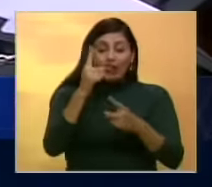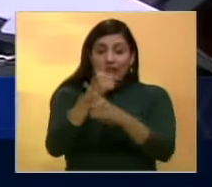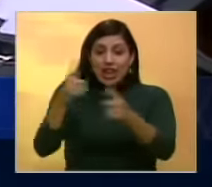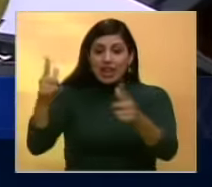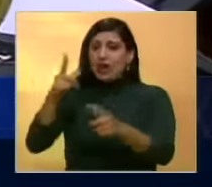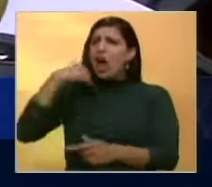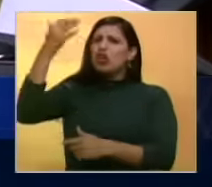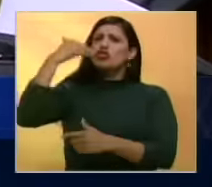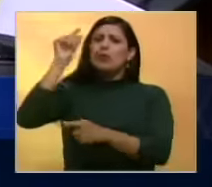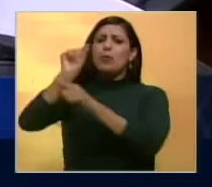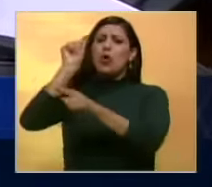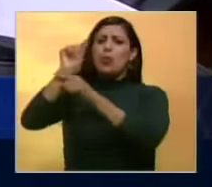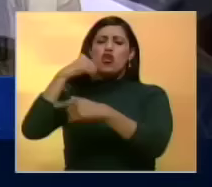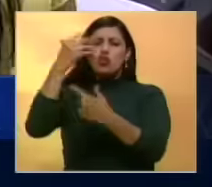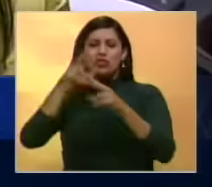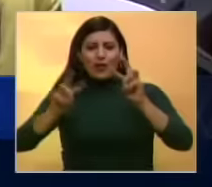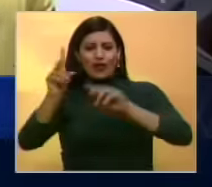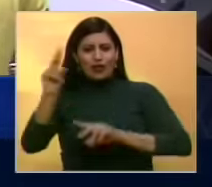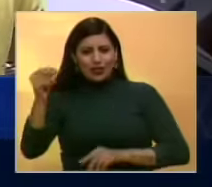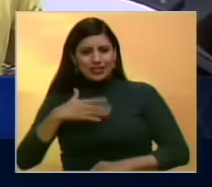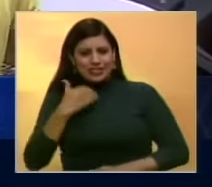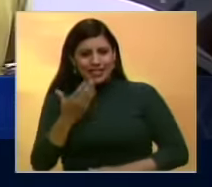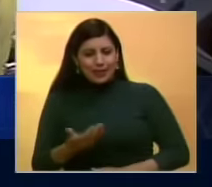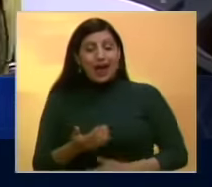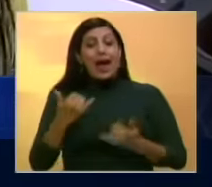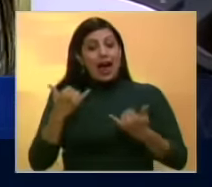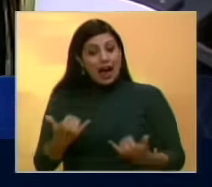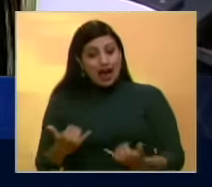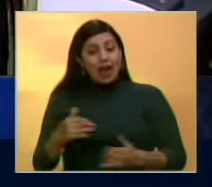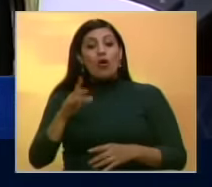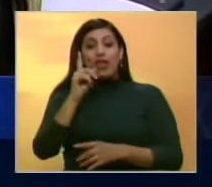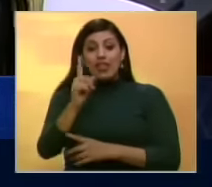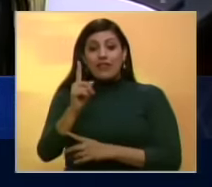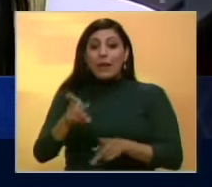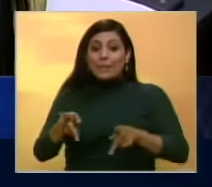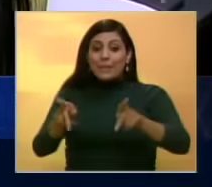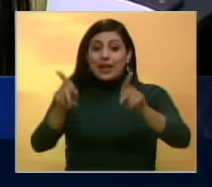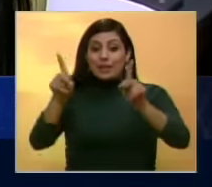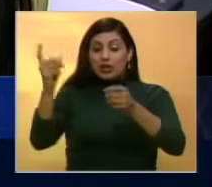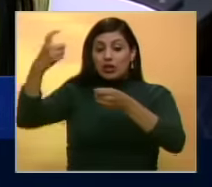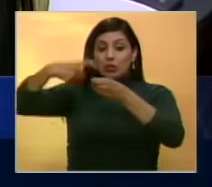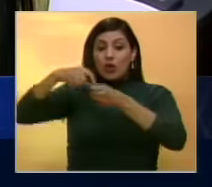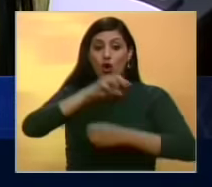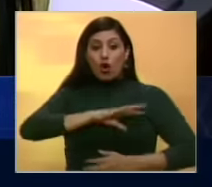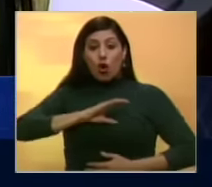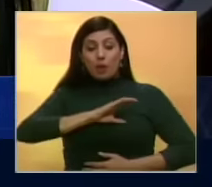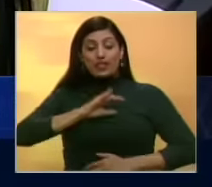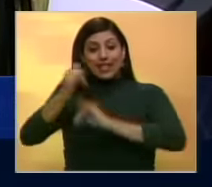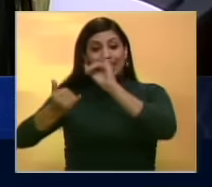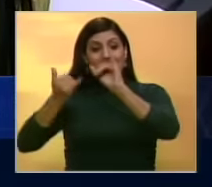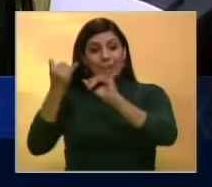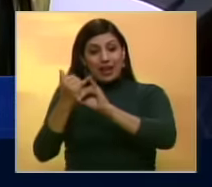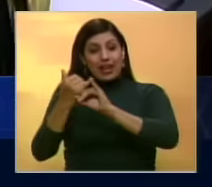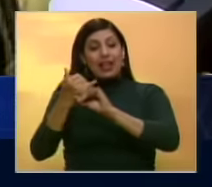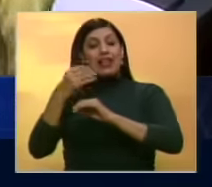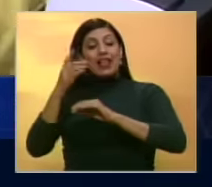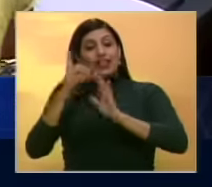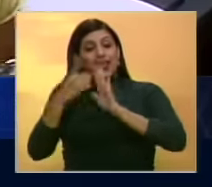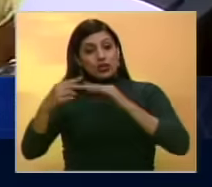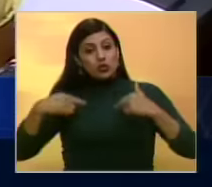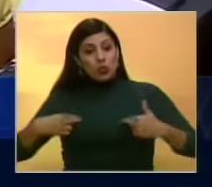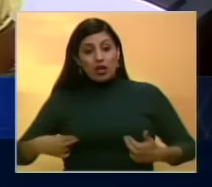inmediatamente para eso no sirve la ONU es menester que se permita no solamente el ingreso a la Comisión Interamericana de Derechos Humanos en nuestro país y